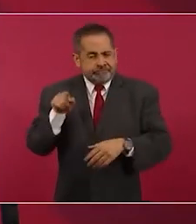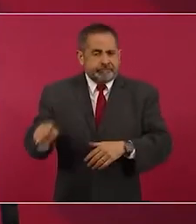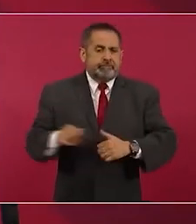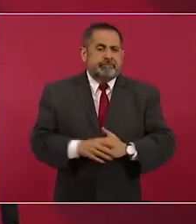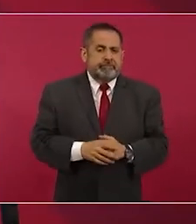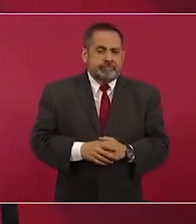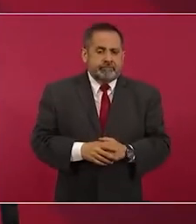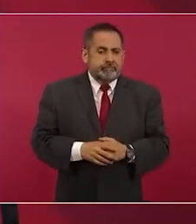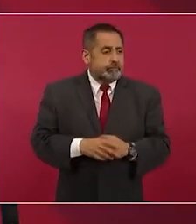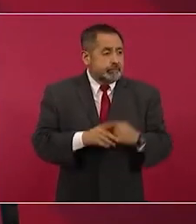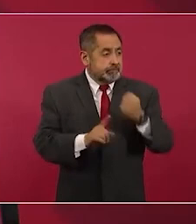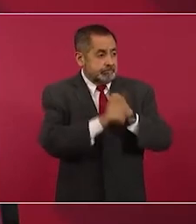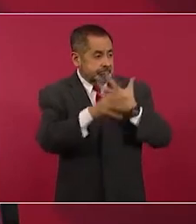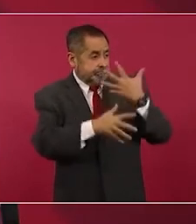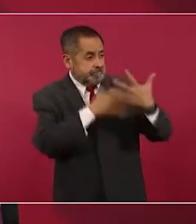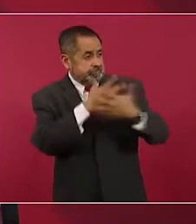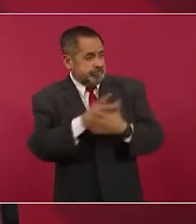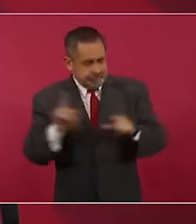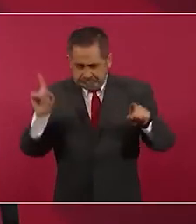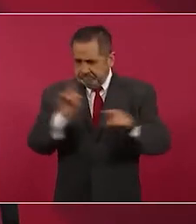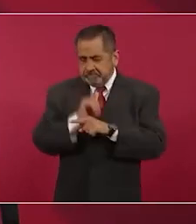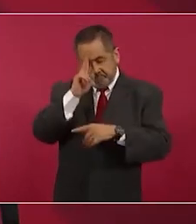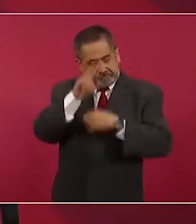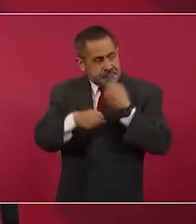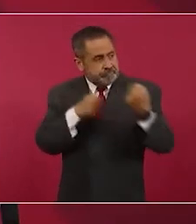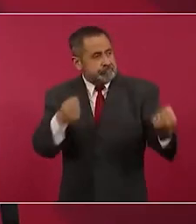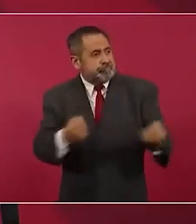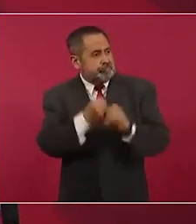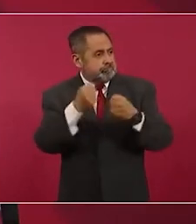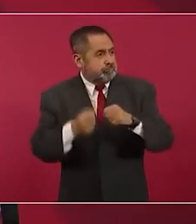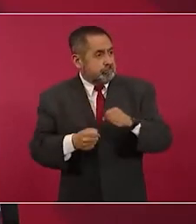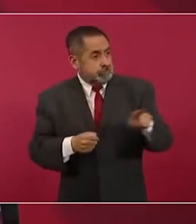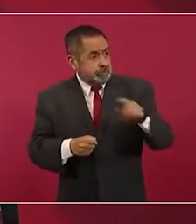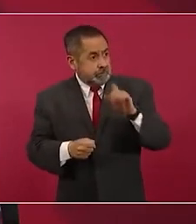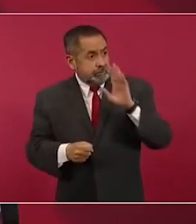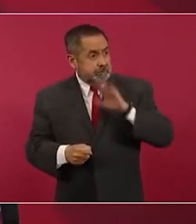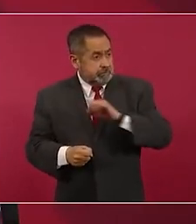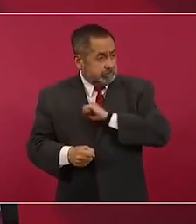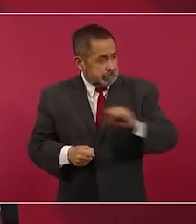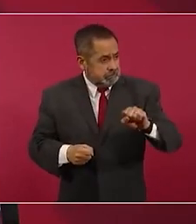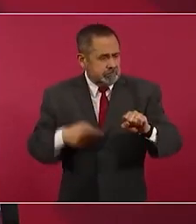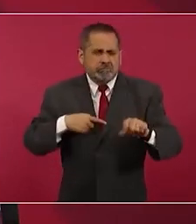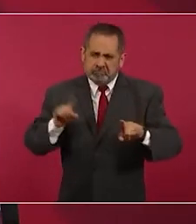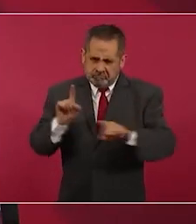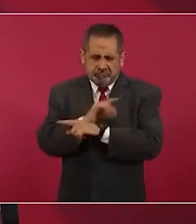No se puede enfrentar la violencia con la violencia, no se puede enfrentar el mal con el mal.